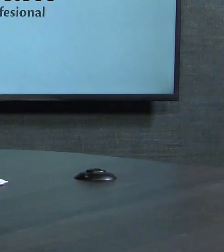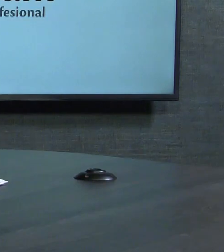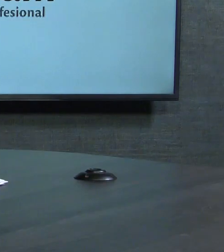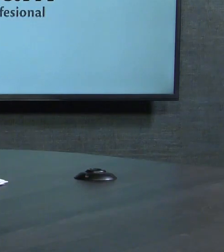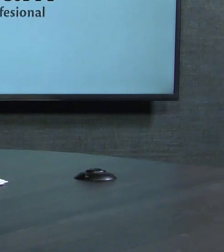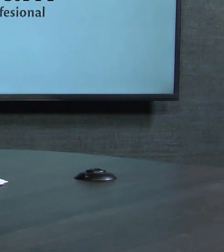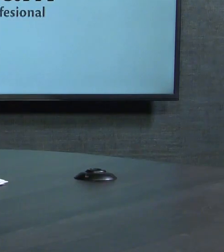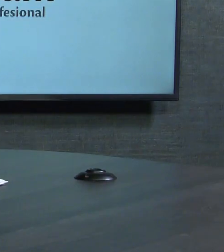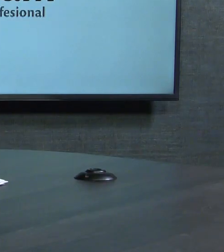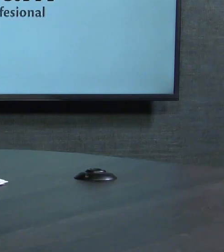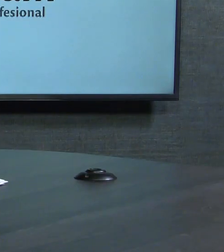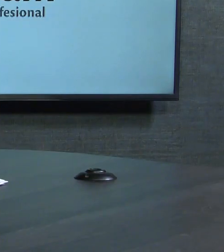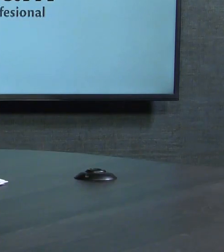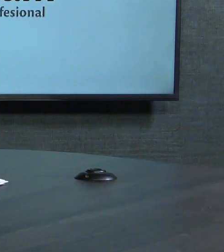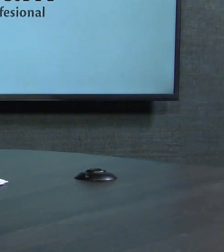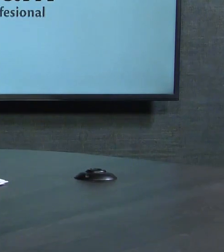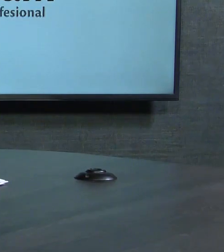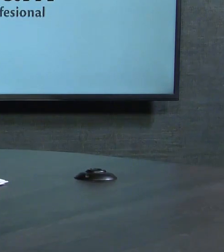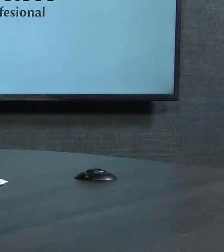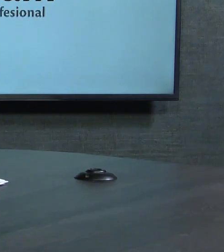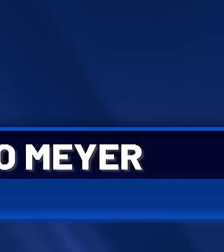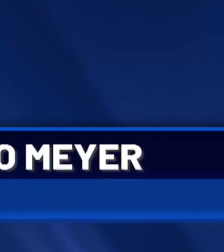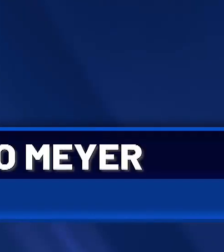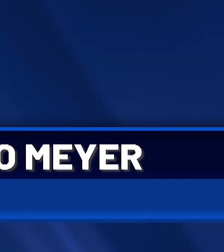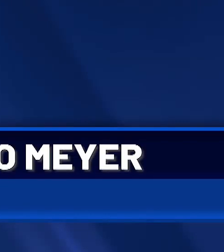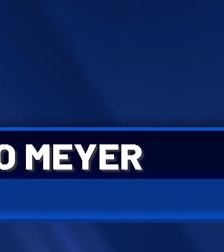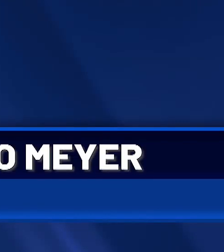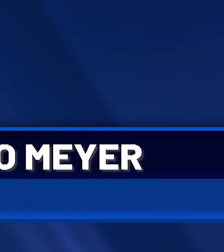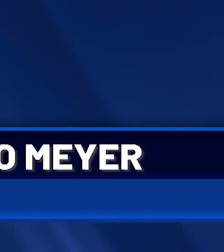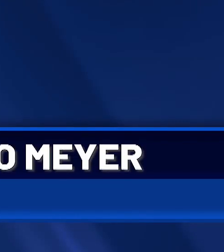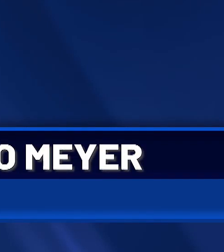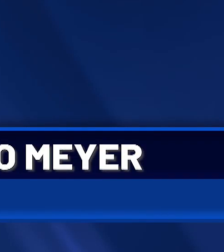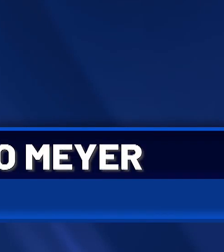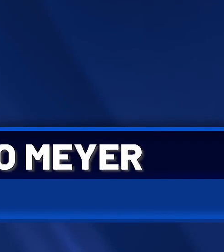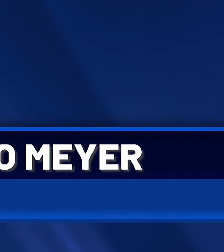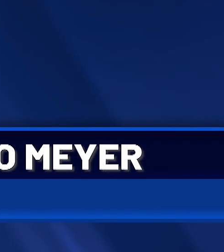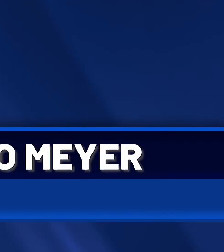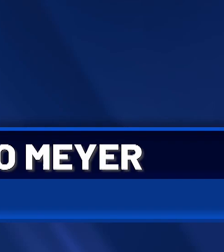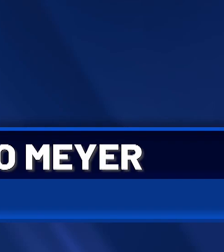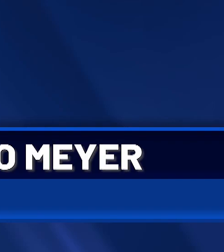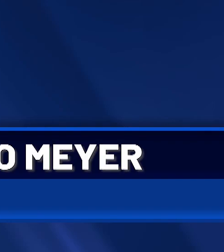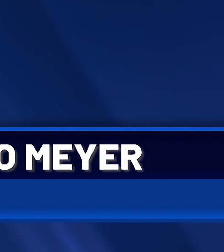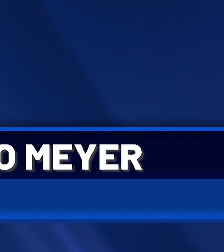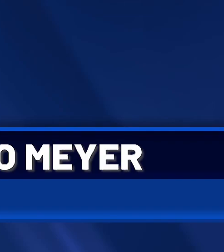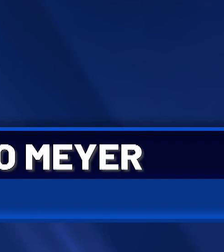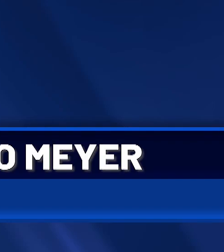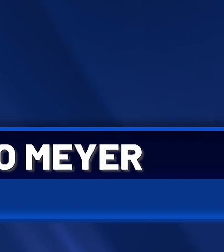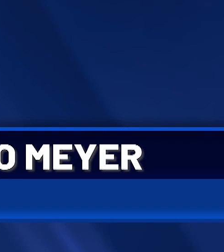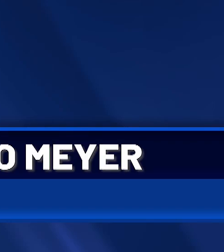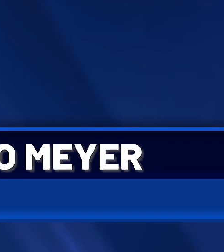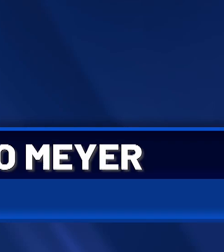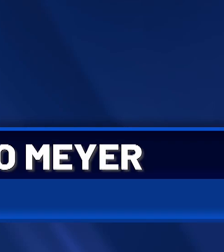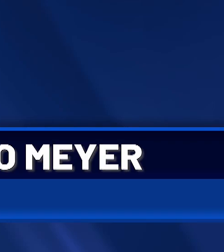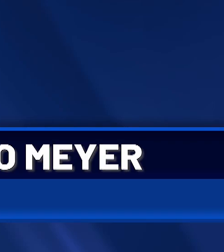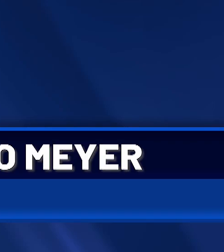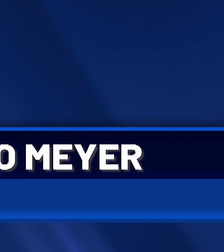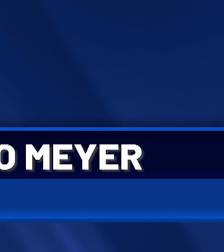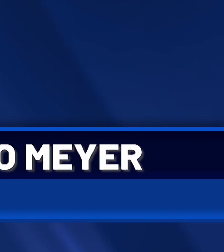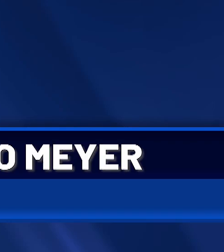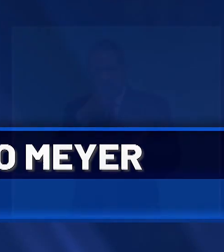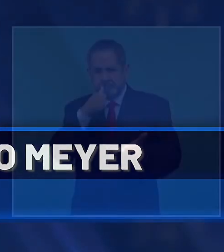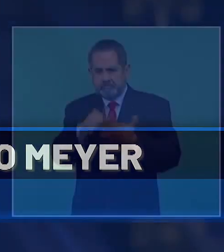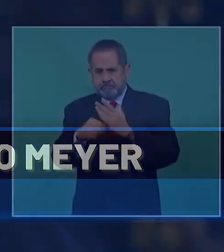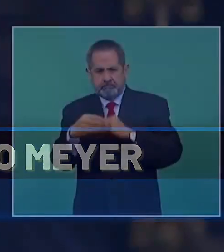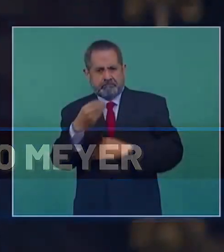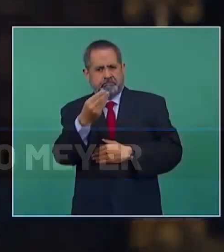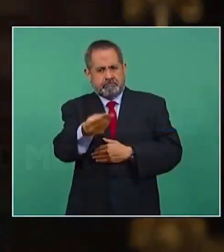doctor Lorenzo Meyer? Gusto en saludarlo, bienvenido, buenos días. Igualmente es un gusto el saludarles y bueno,